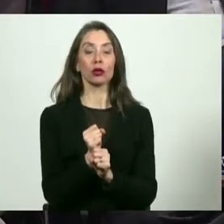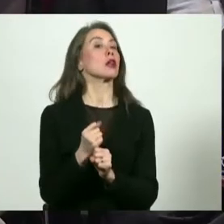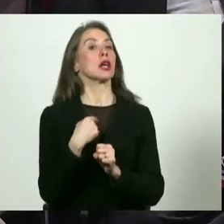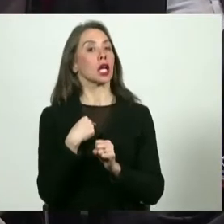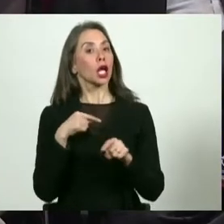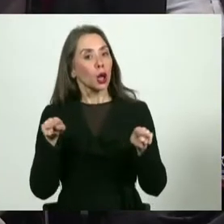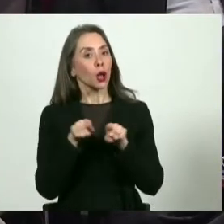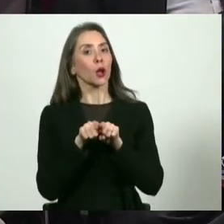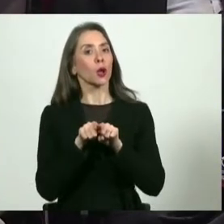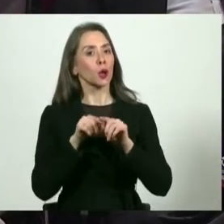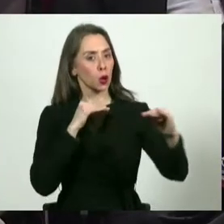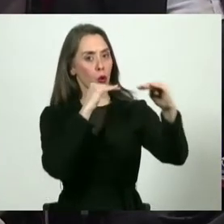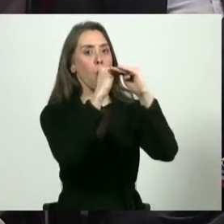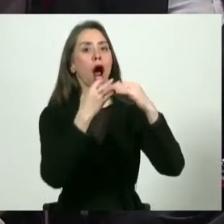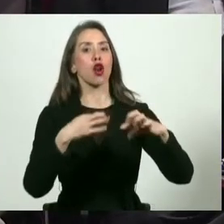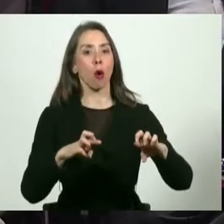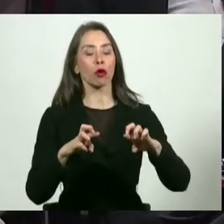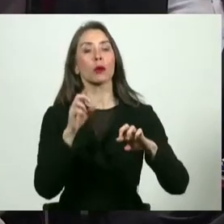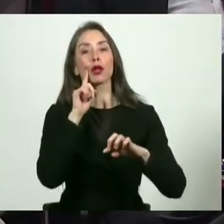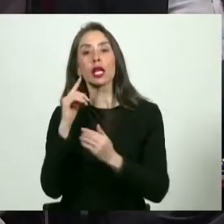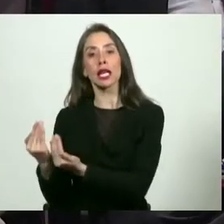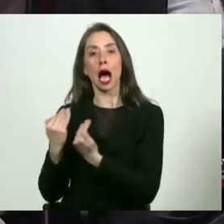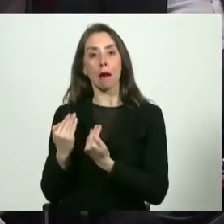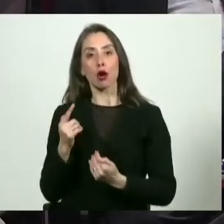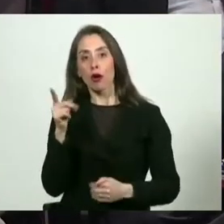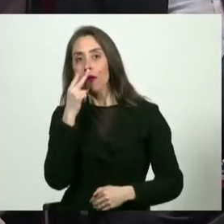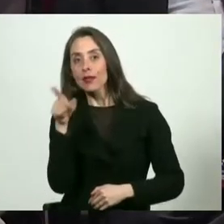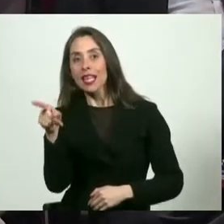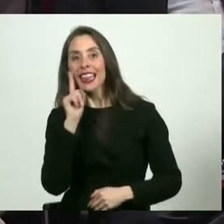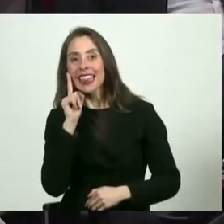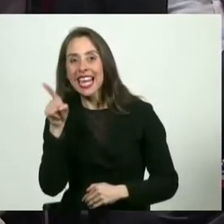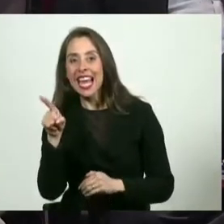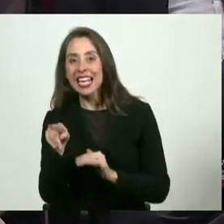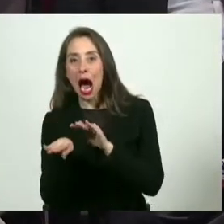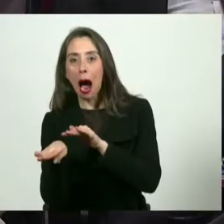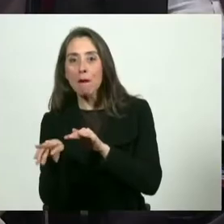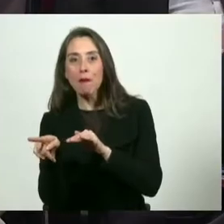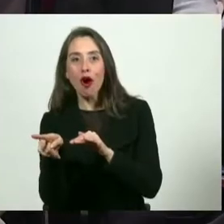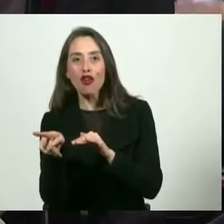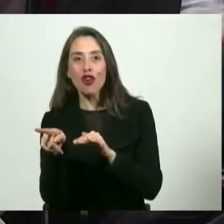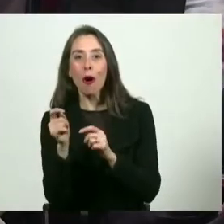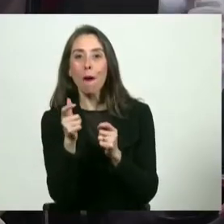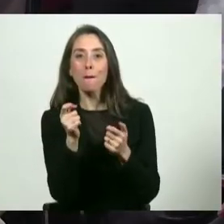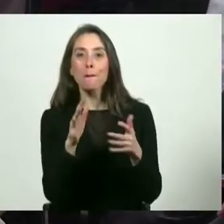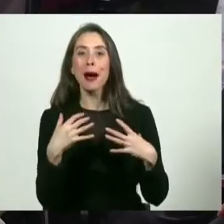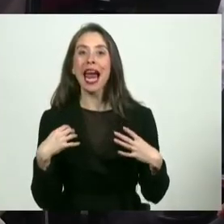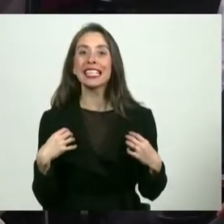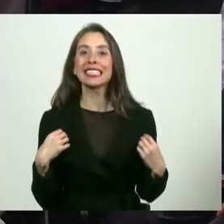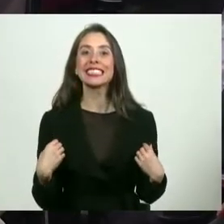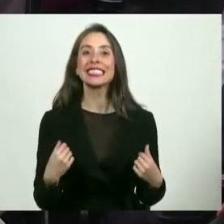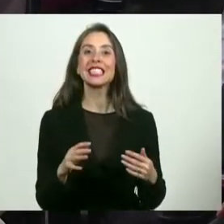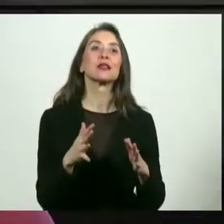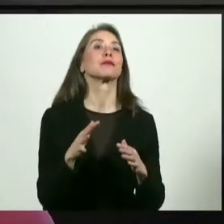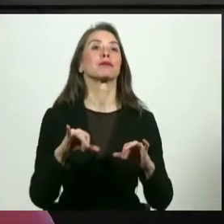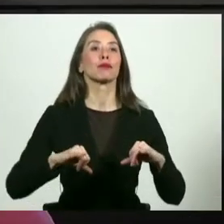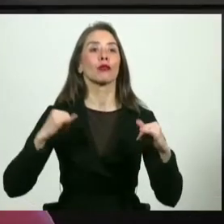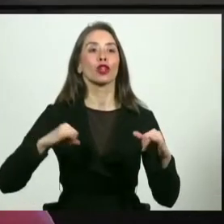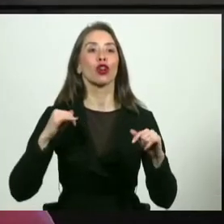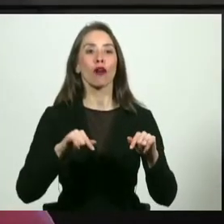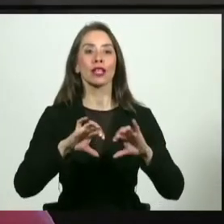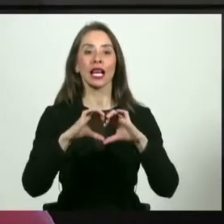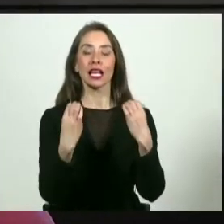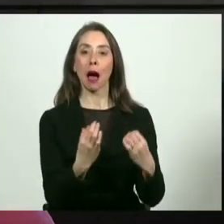de oportunidades con los apoyos necesarios. Por ejemplo, yo veo que usted tiene un apoyo ahí que es muy parecido al que usan los jóvenes aquí